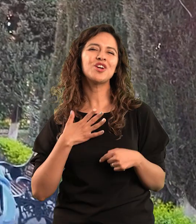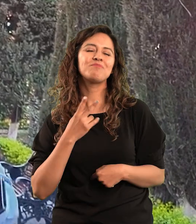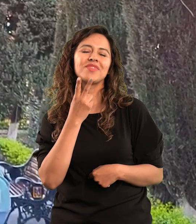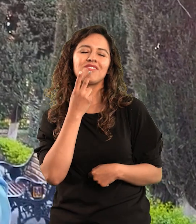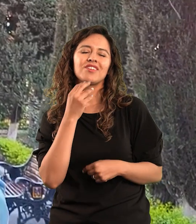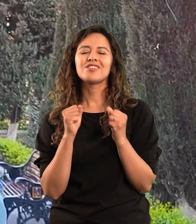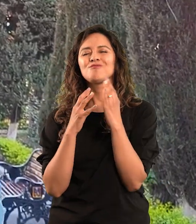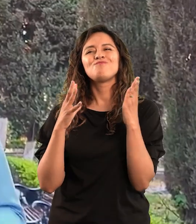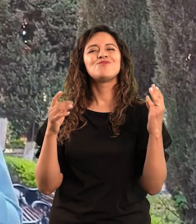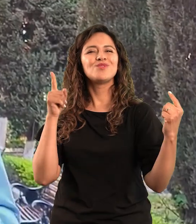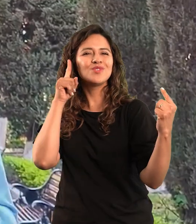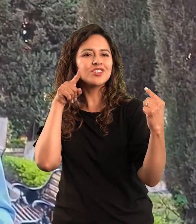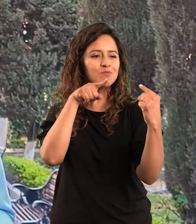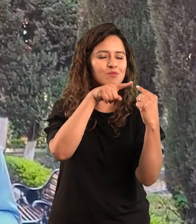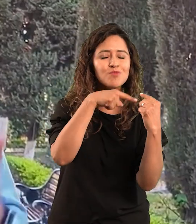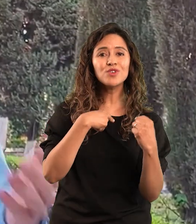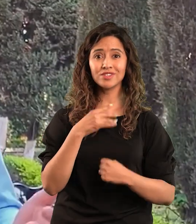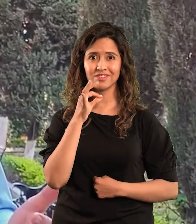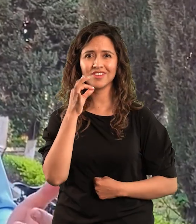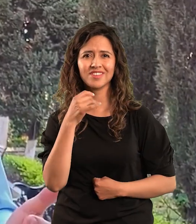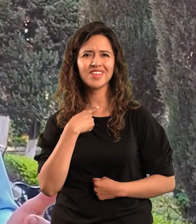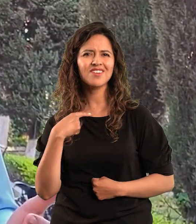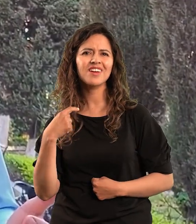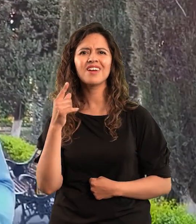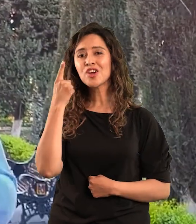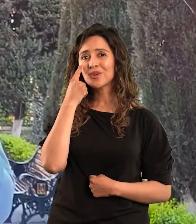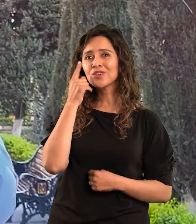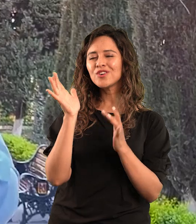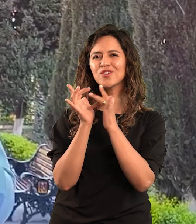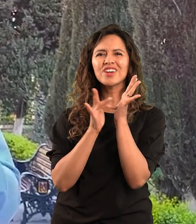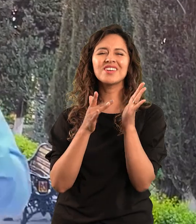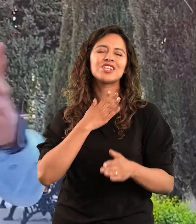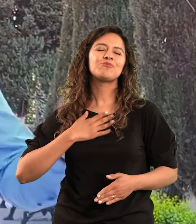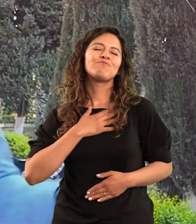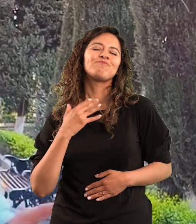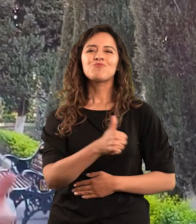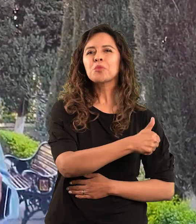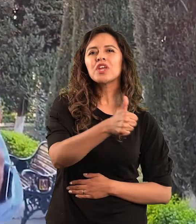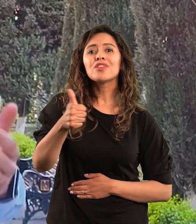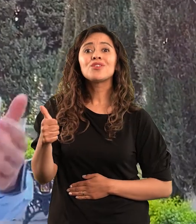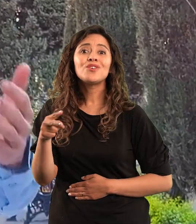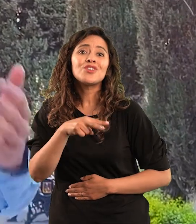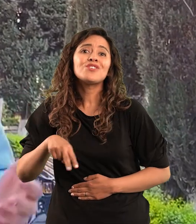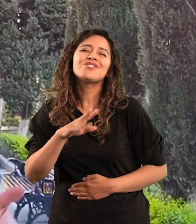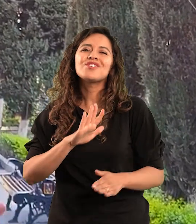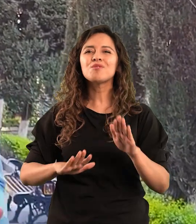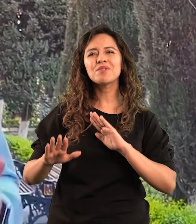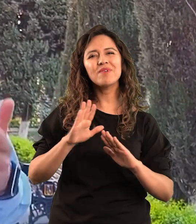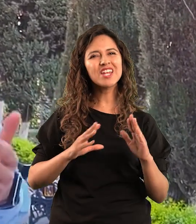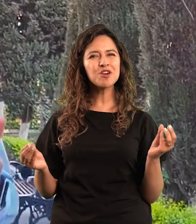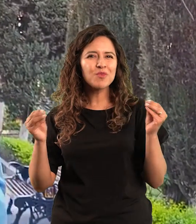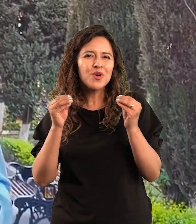llena de propósito. Hoy puedo decir que conozco a Jesucristo. Mi deseo es que todos nosotros nos preparemos